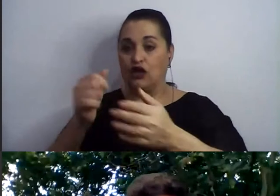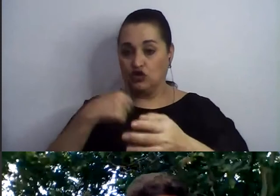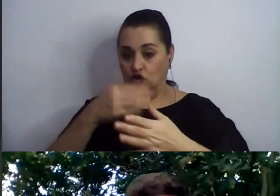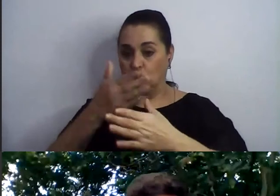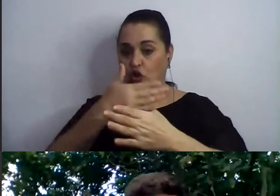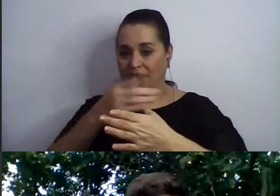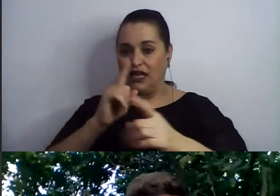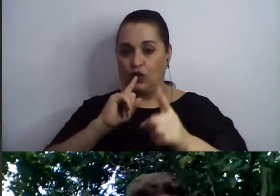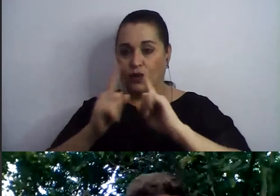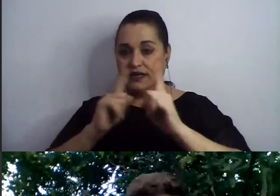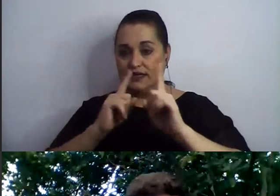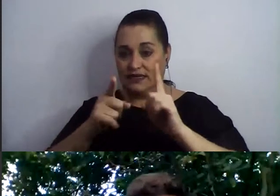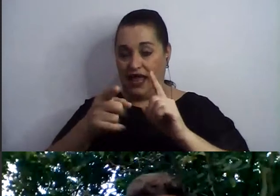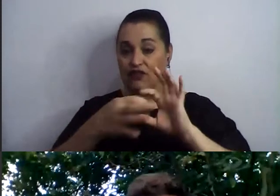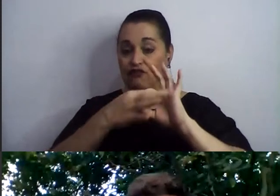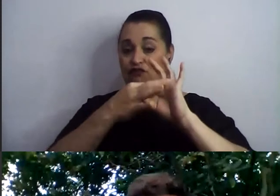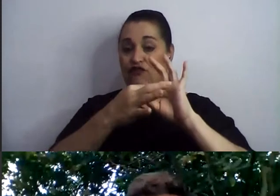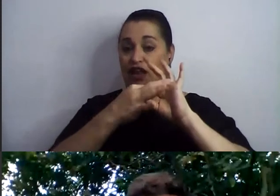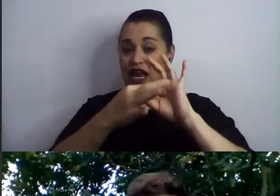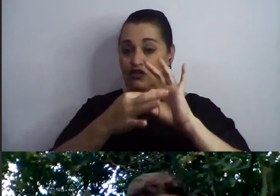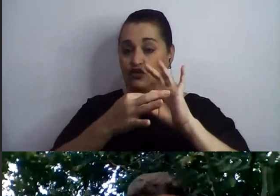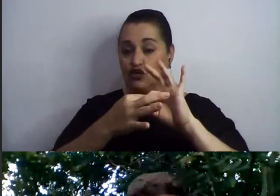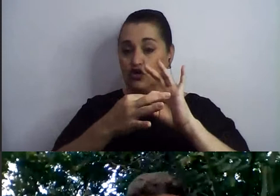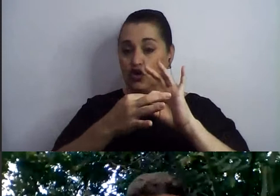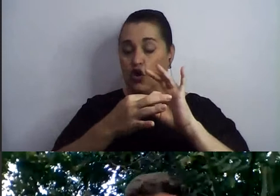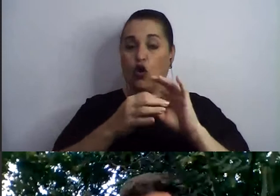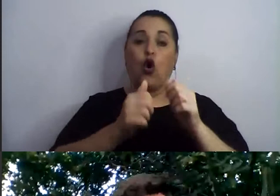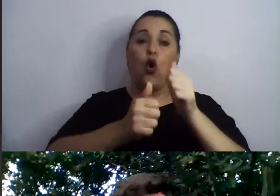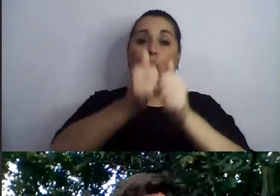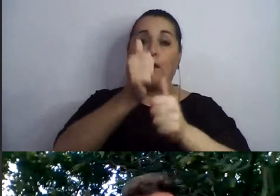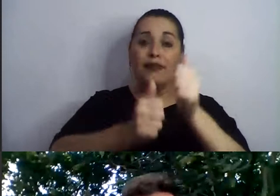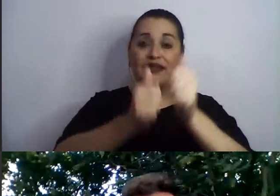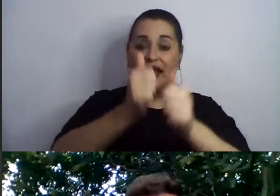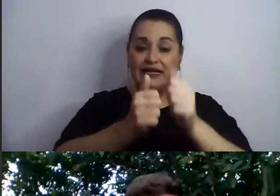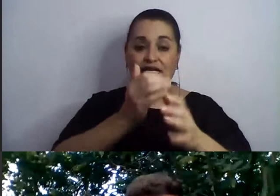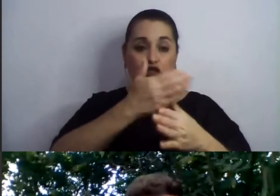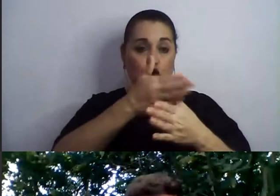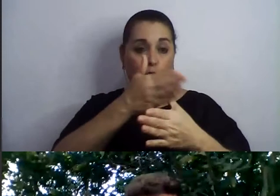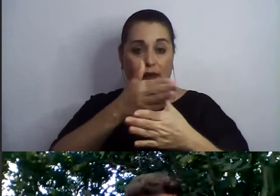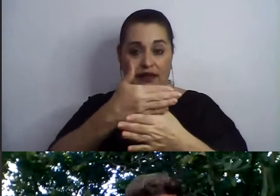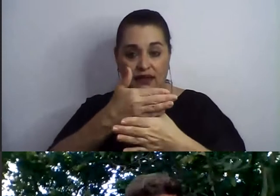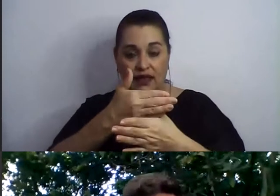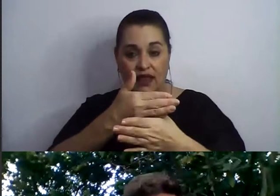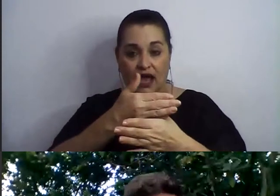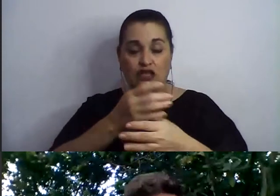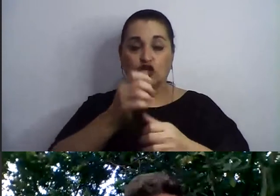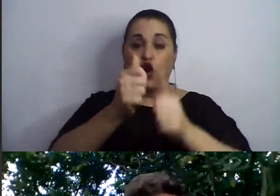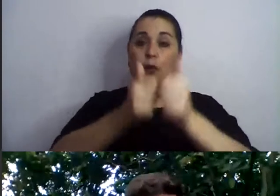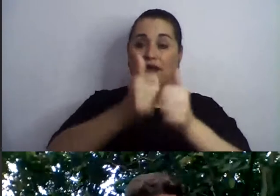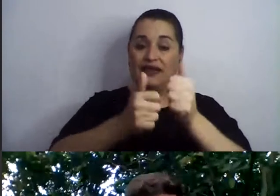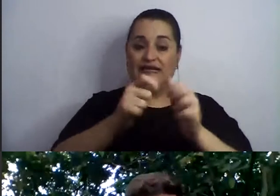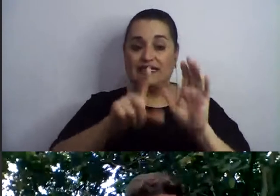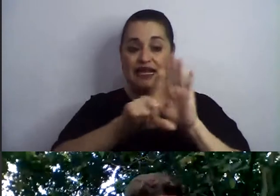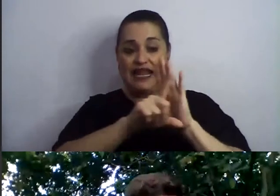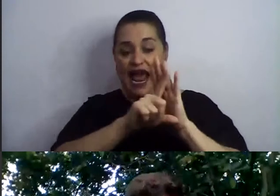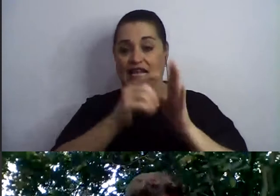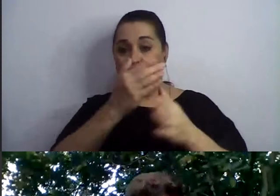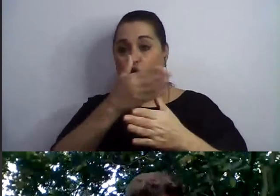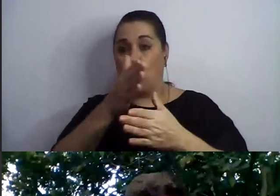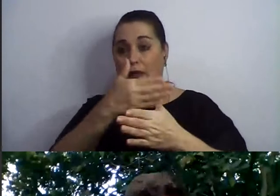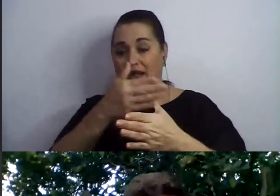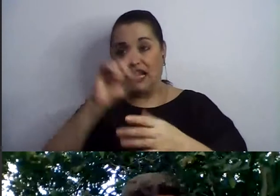la relación entre las competencias compartidas competencias legales compartidas entre los